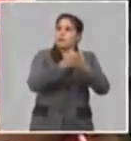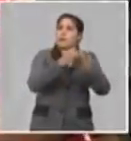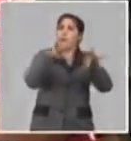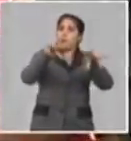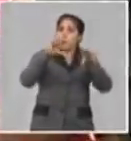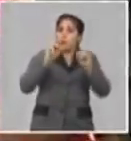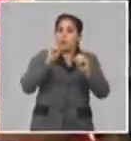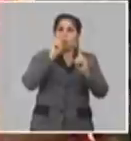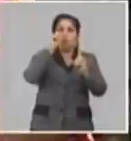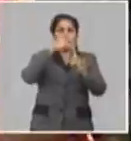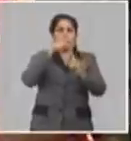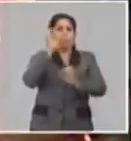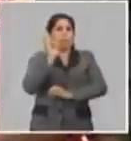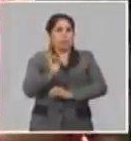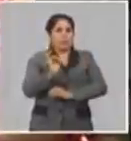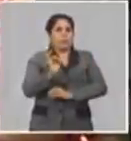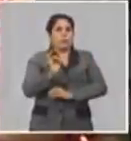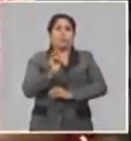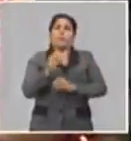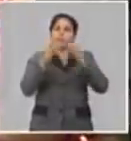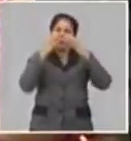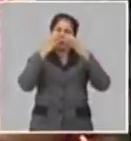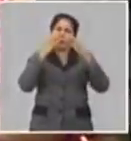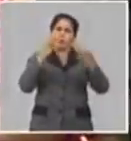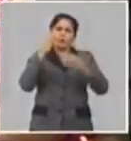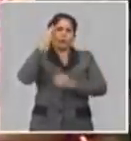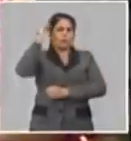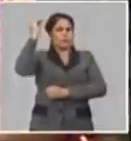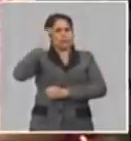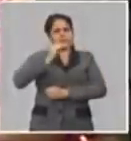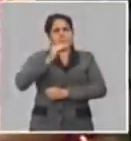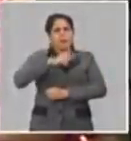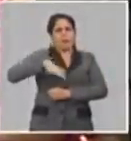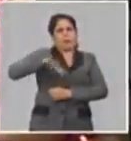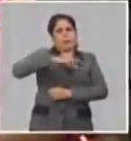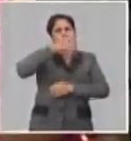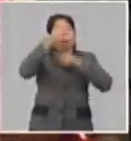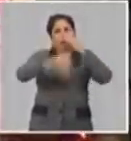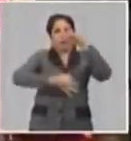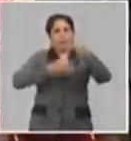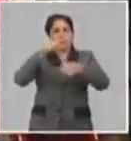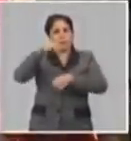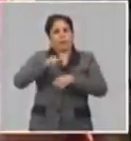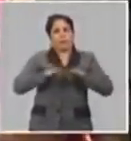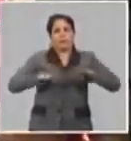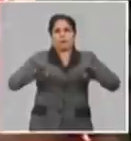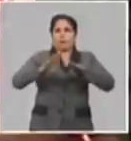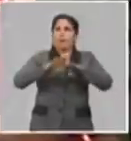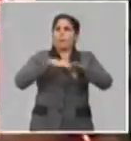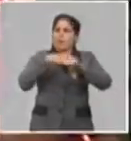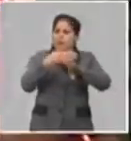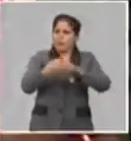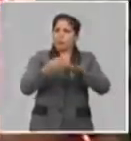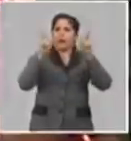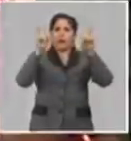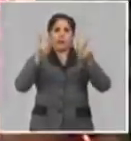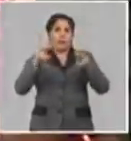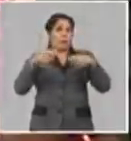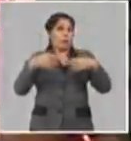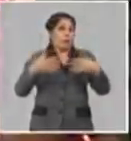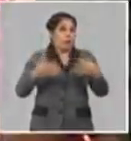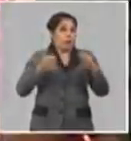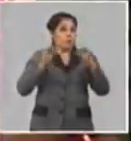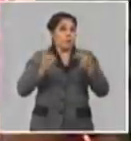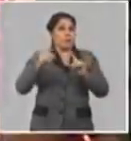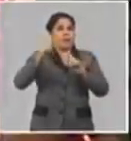nuevos propósitos, y nos parecía que era correcto hacer alusión a ello. Luego vamos a abordar el tema de